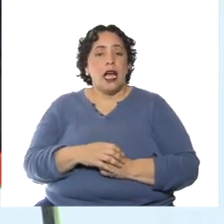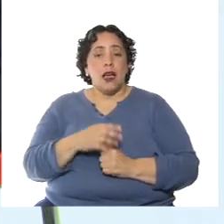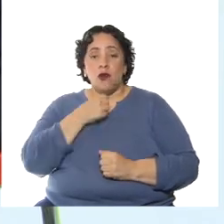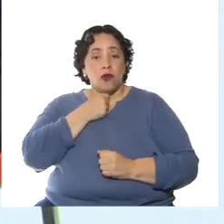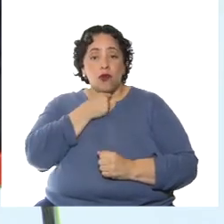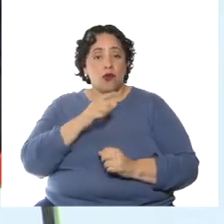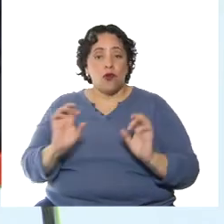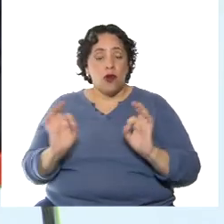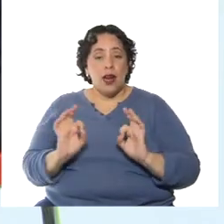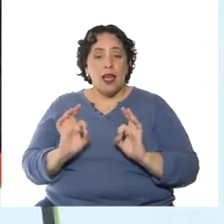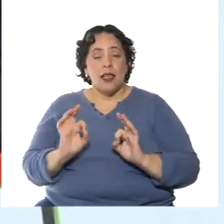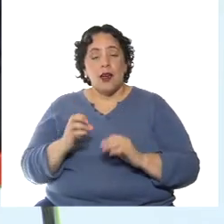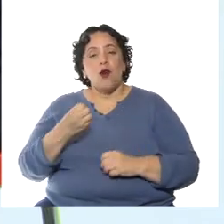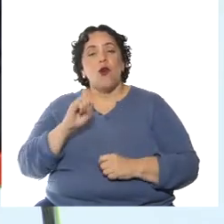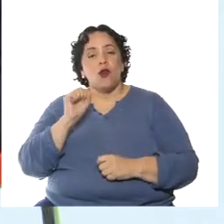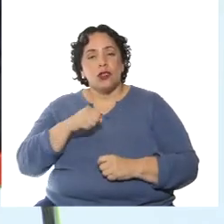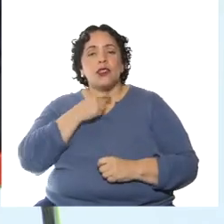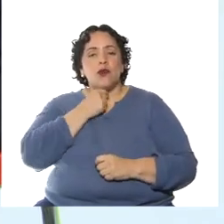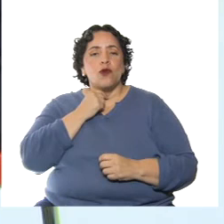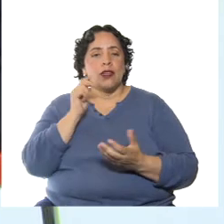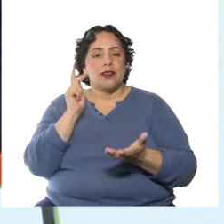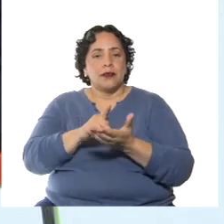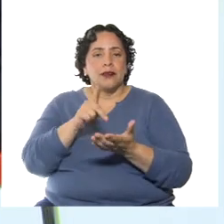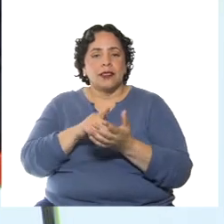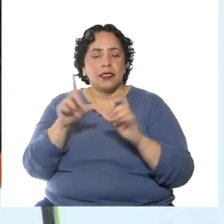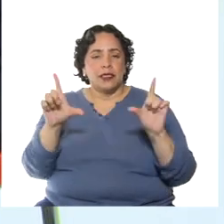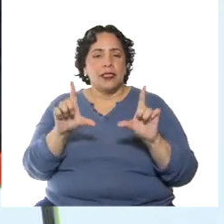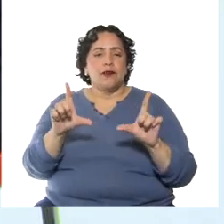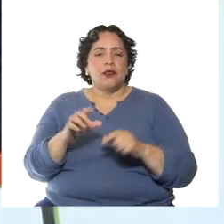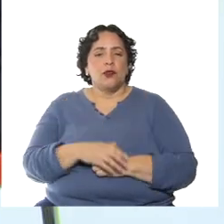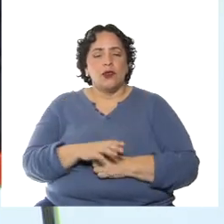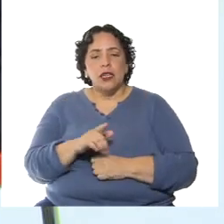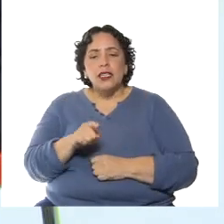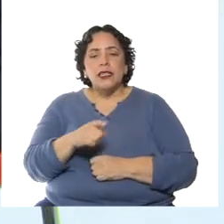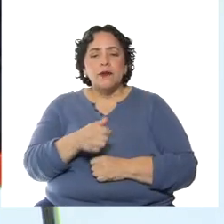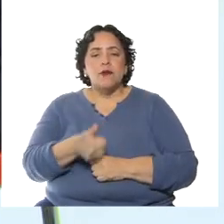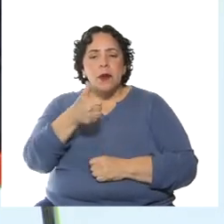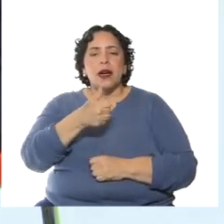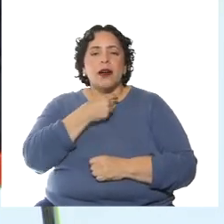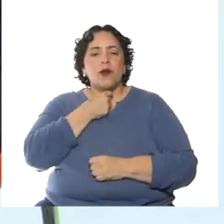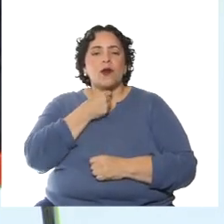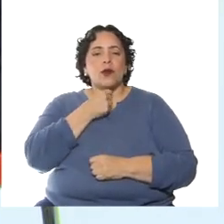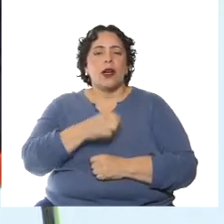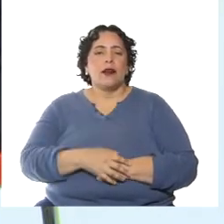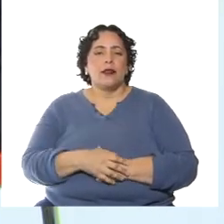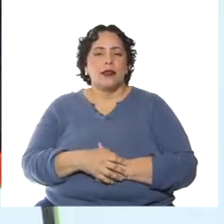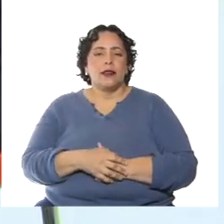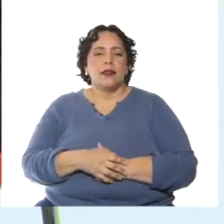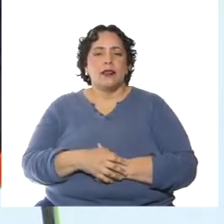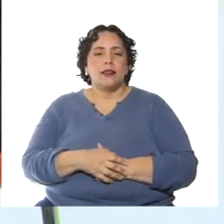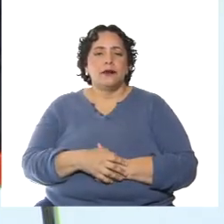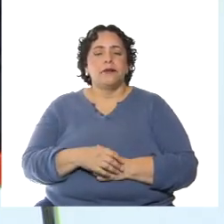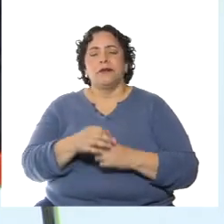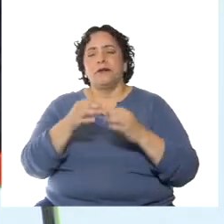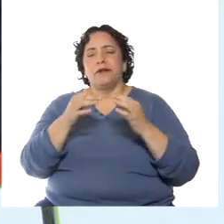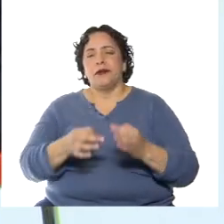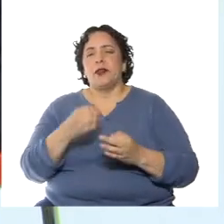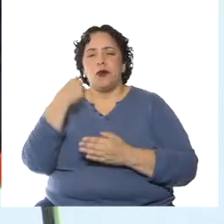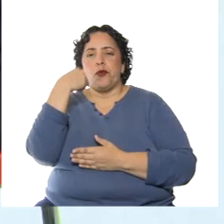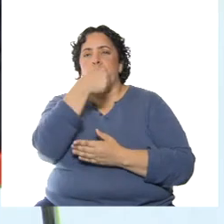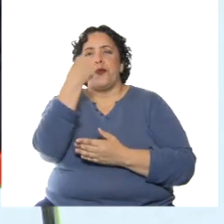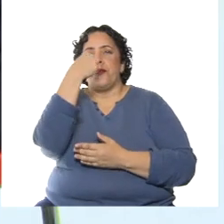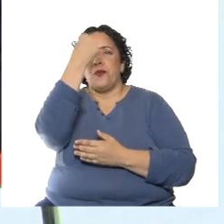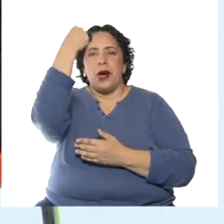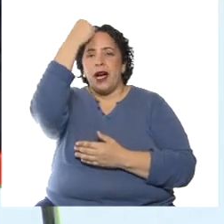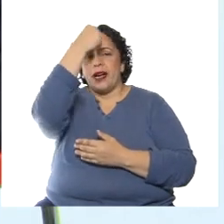nada? ¿O sí te gustaba venir al canal? Sí. ¿Pero qué era lo que más te gustaba? El maquillaje. ¿Te